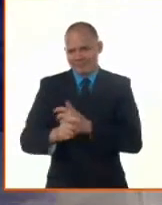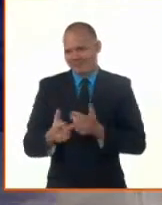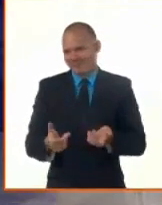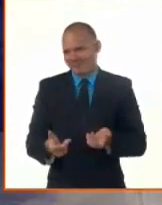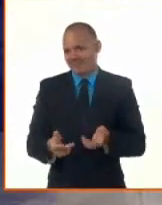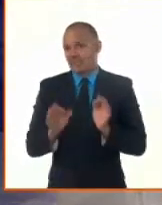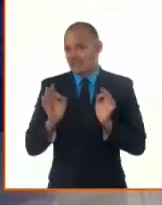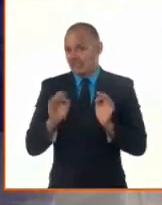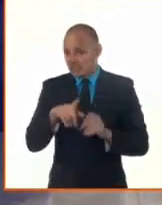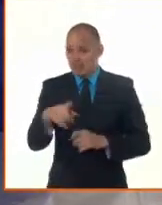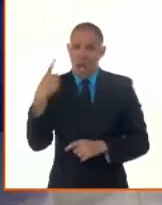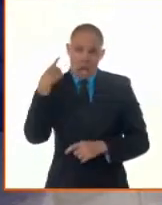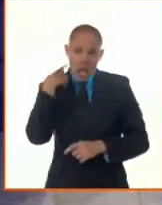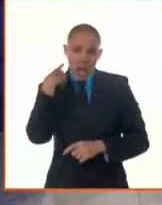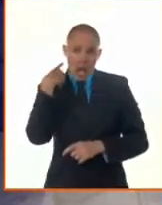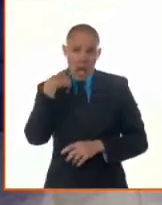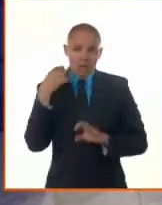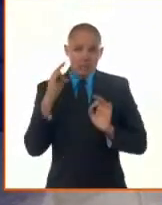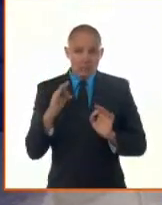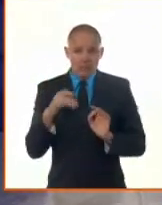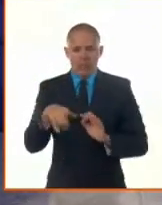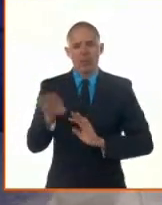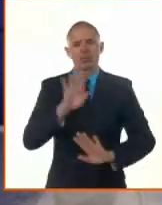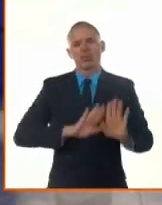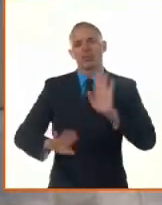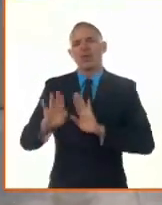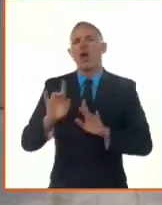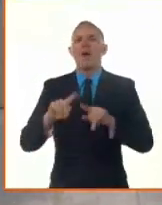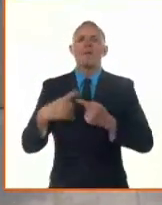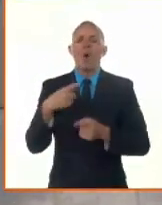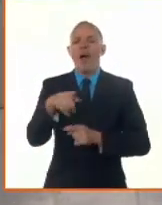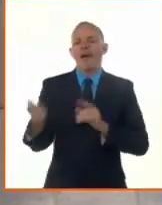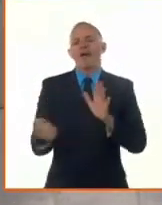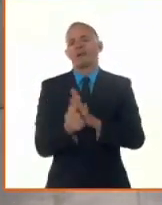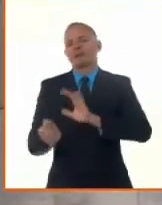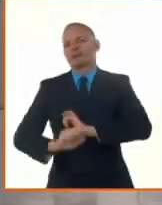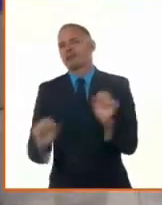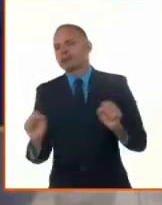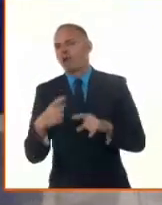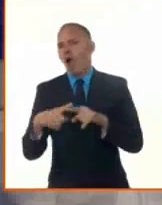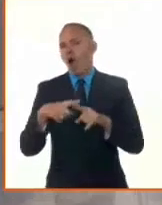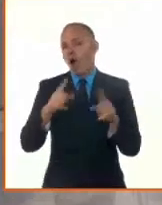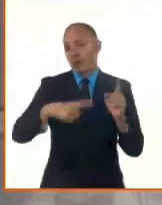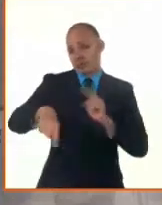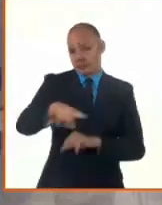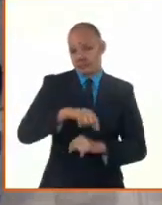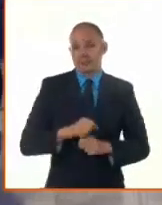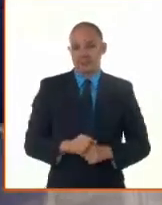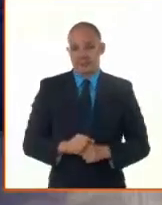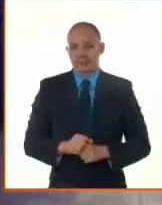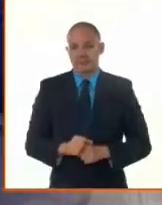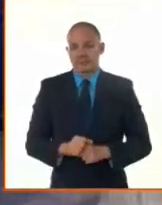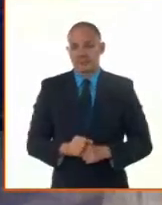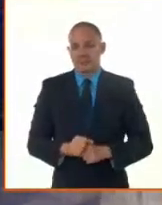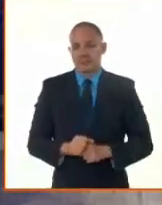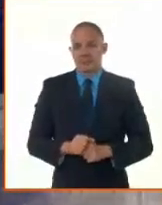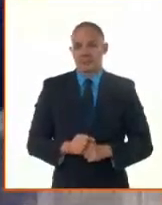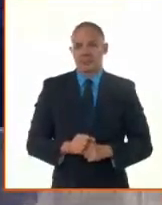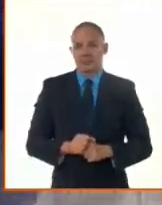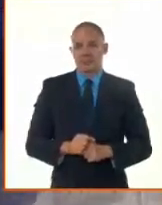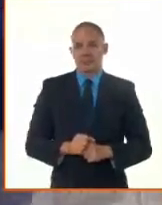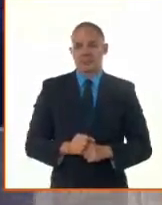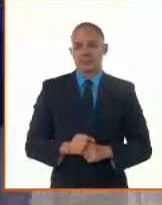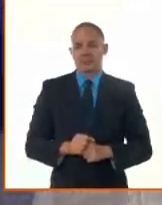su frontera contra el terrorismo y también es Aliado de Siria Entonces esto lleva